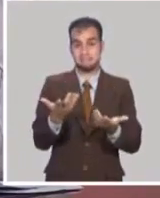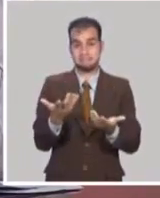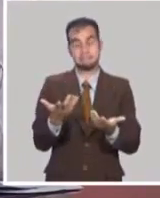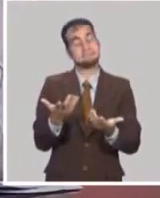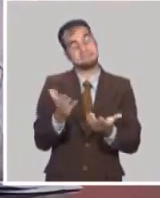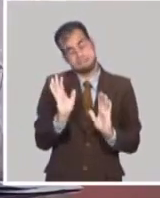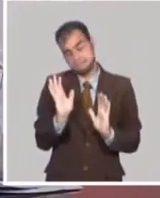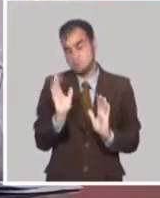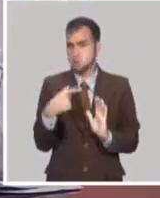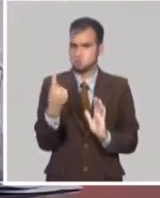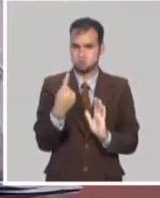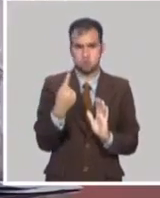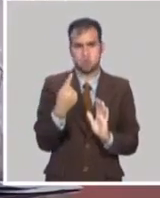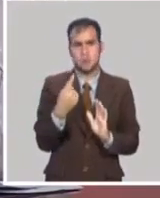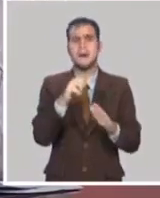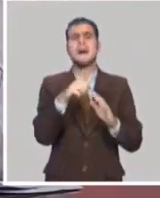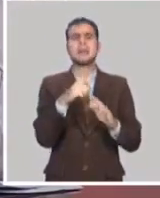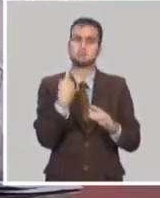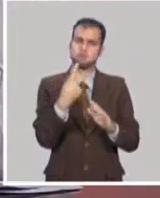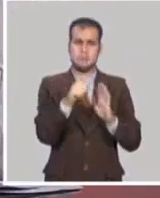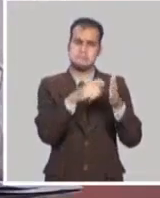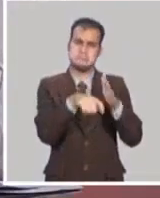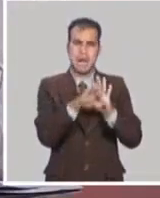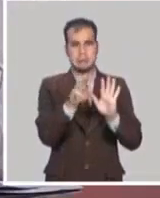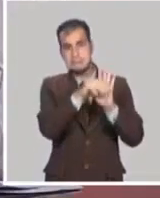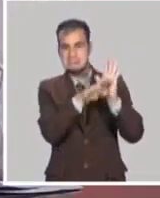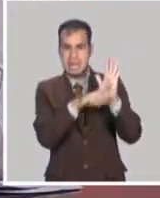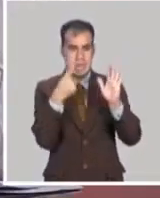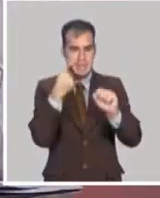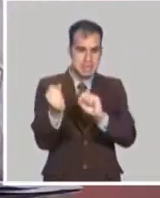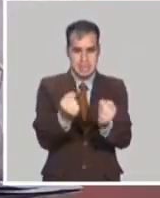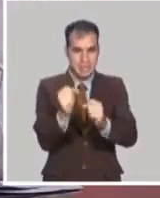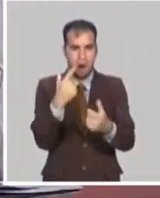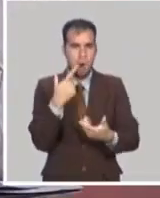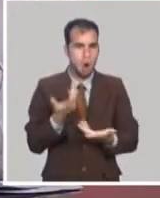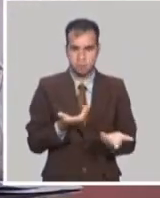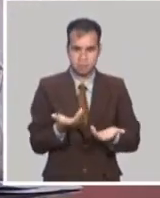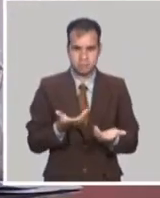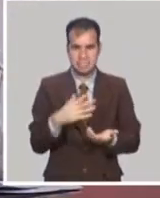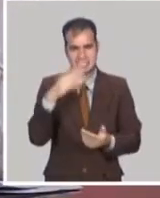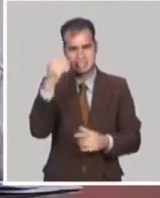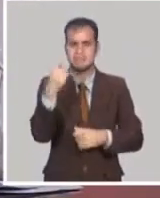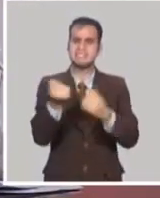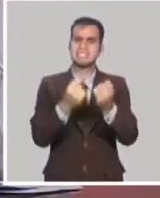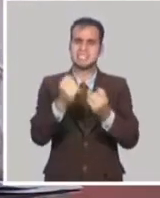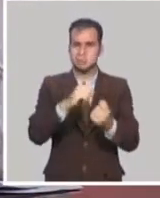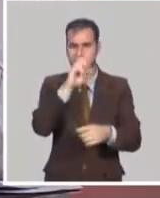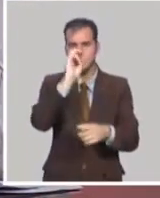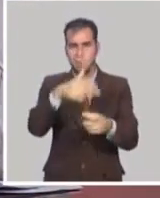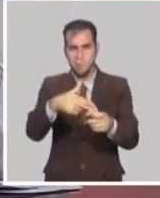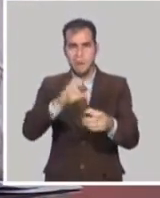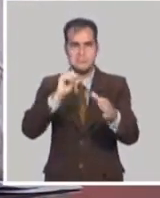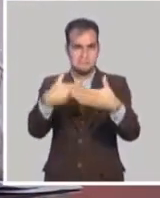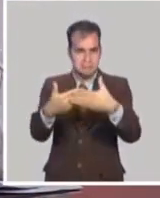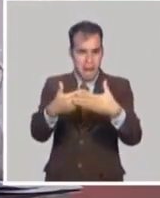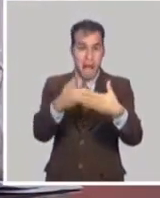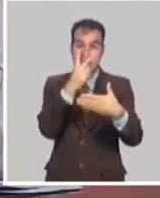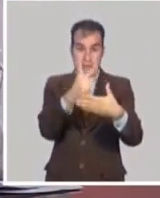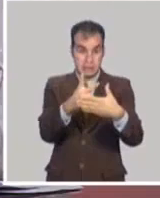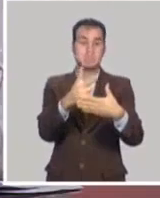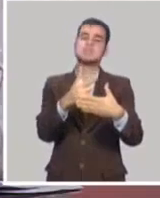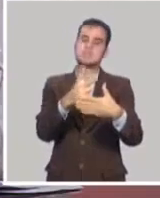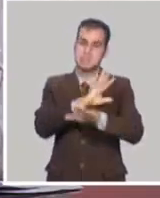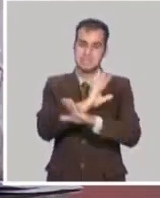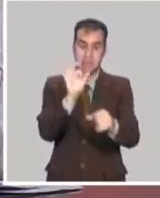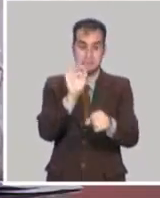hay un grupo de medidas que hemos tomado en los territorios con la directo -sin con transporte de cupé y otro organismo que a partir de hoy